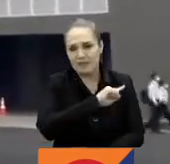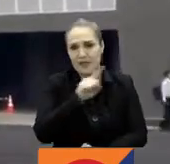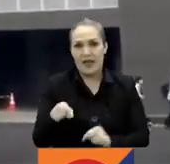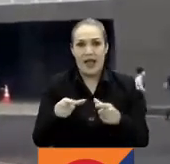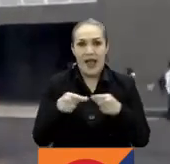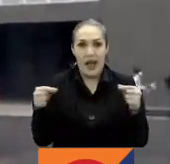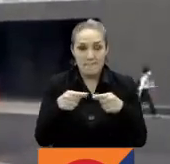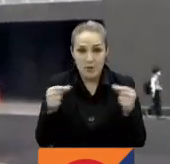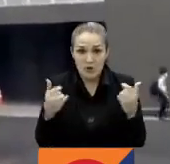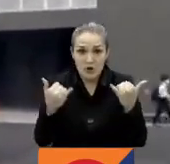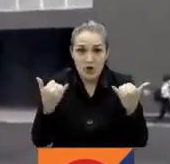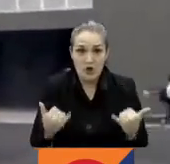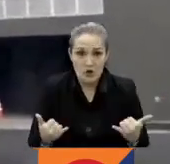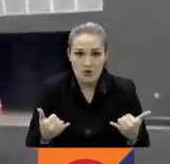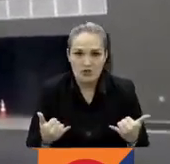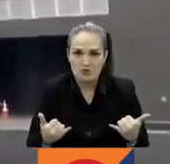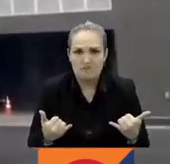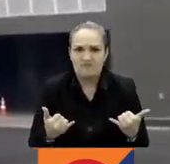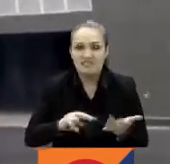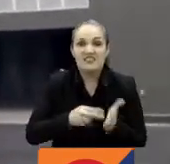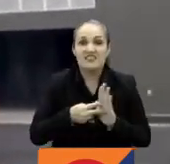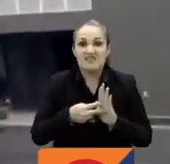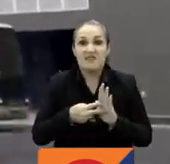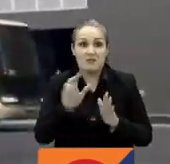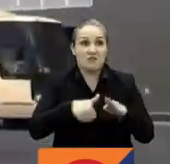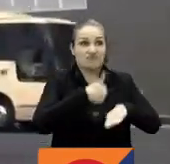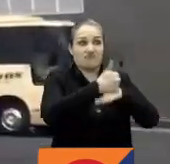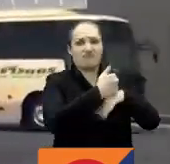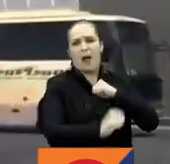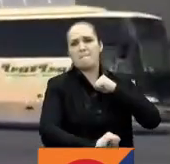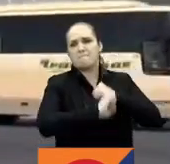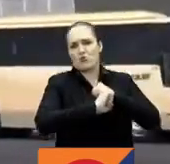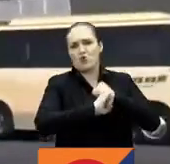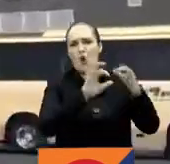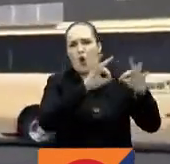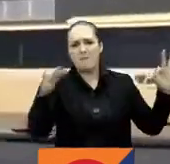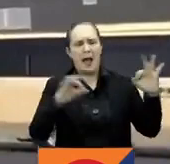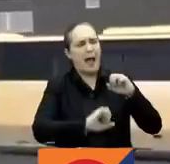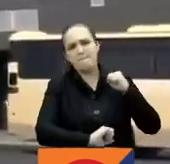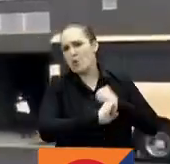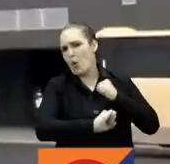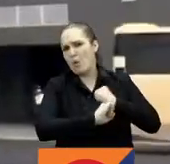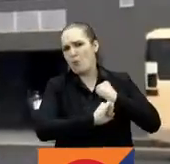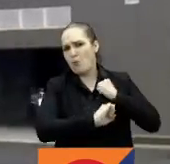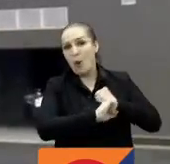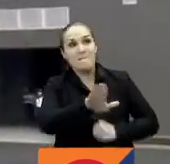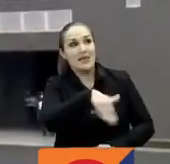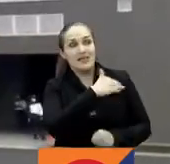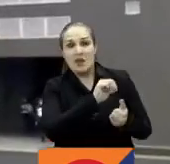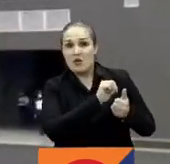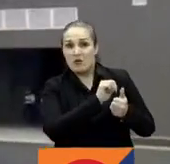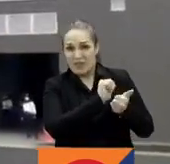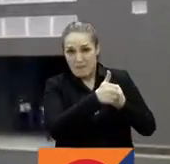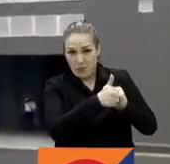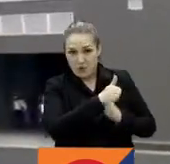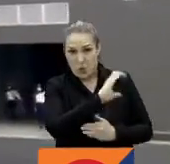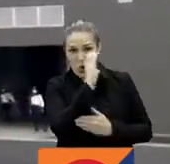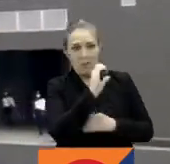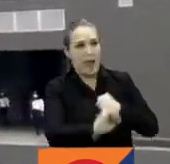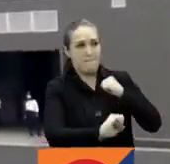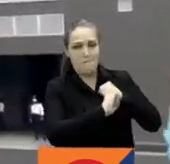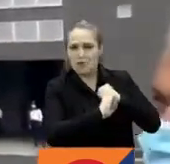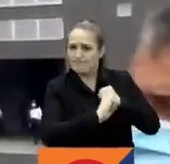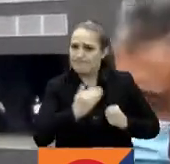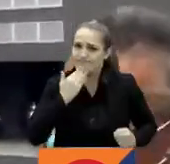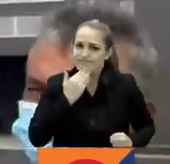Nos ayudó y no, nunca abandonó ese barco. Comité Olímpico que estuvo con nosotros, el Ministerio, a Valle, que le agradezco mucho a